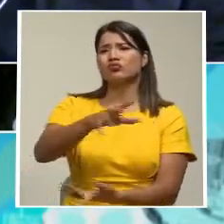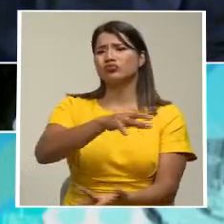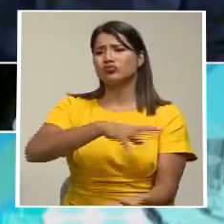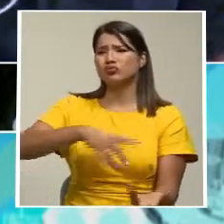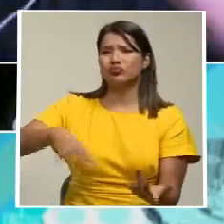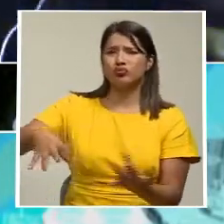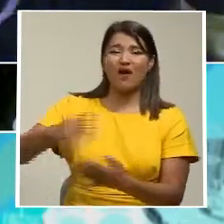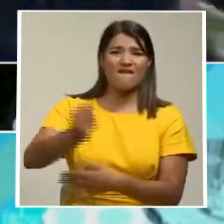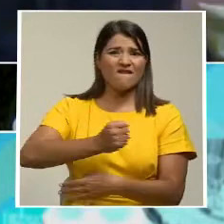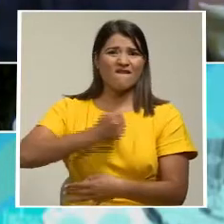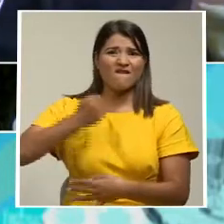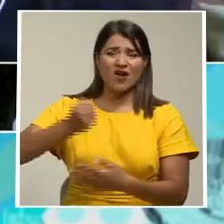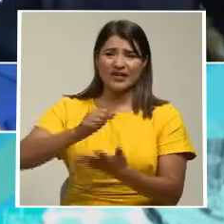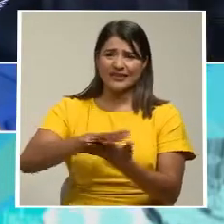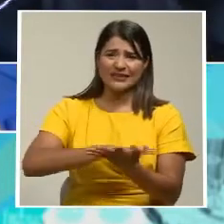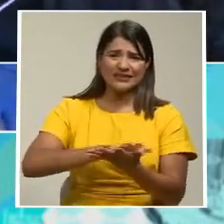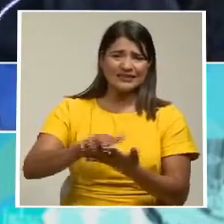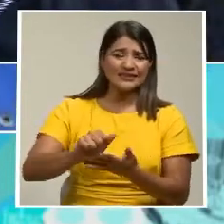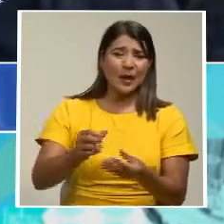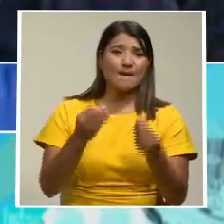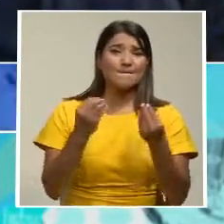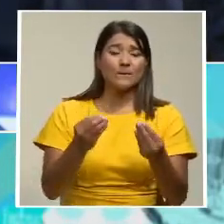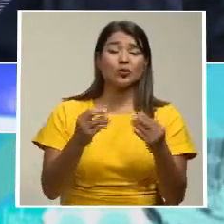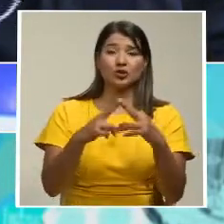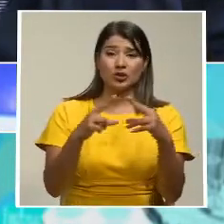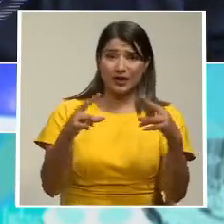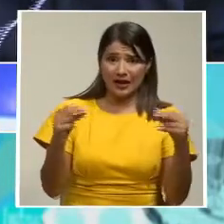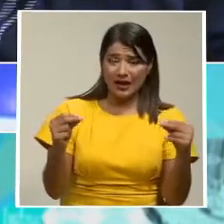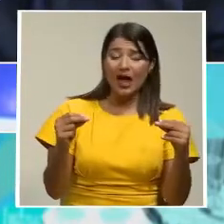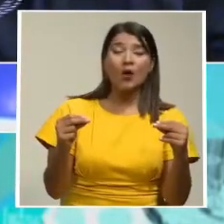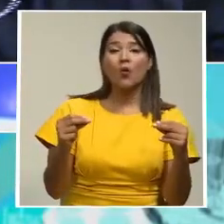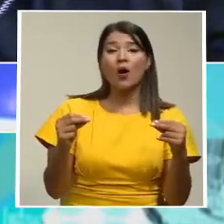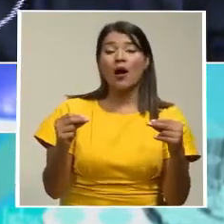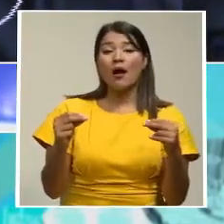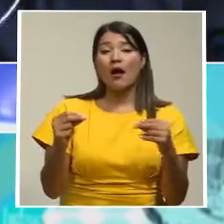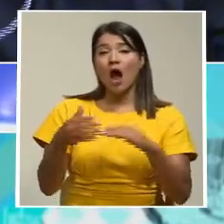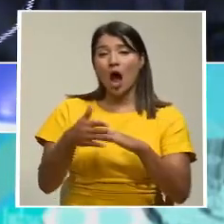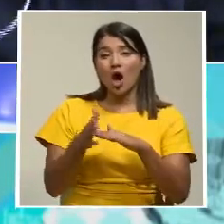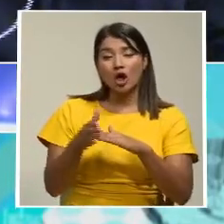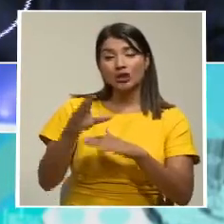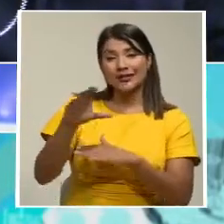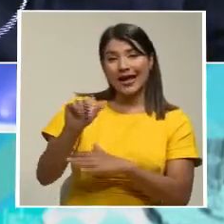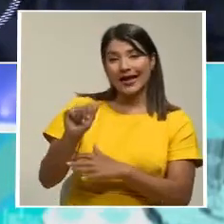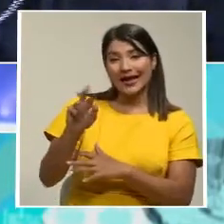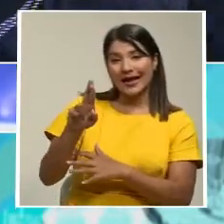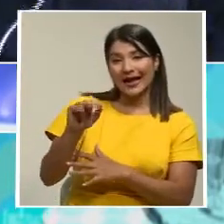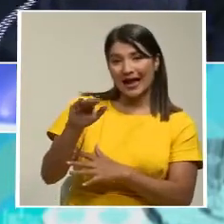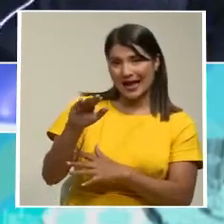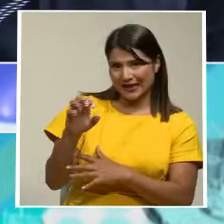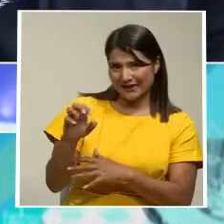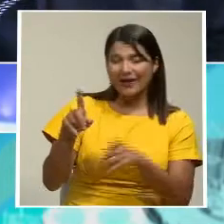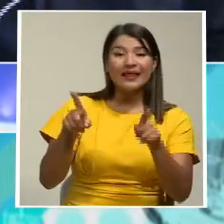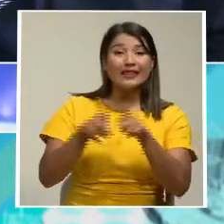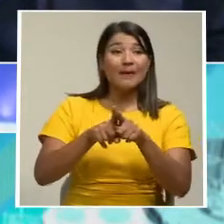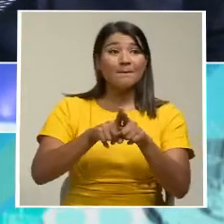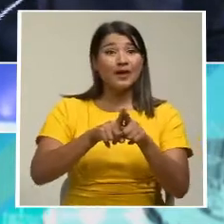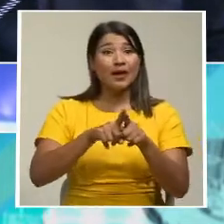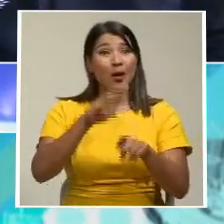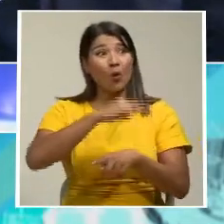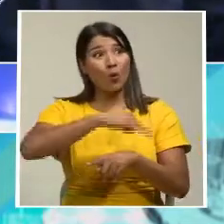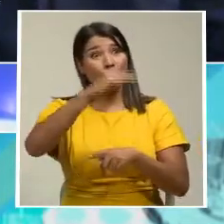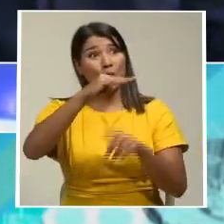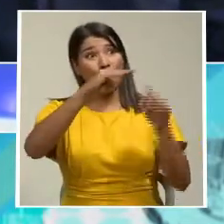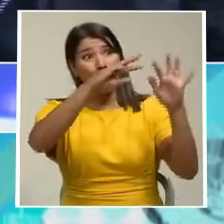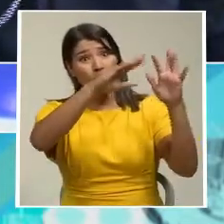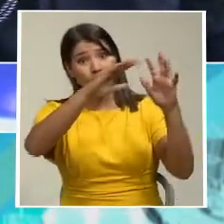fuerza, destruyeron muchísimas partes de la costa Caribe, hubo incluso derrumbe de tierra que sepultaron pueblos. Y ahora